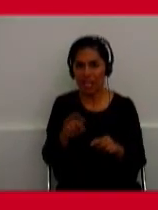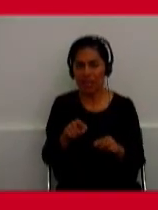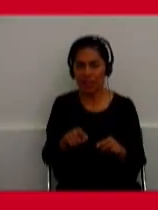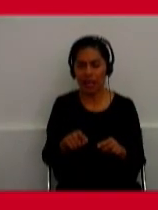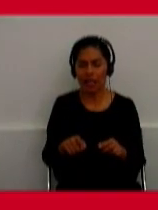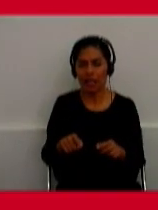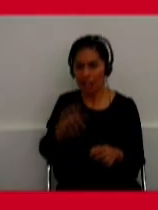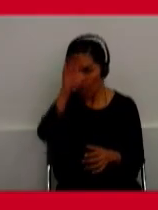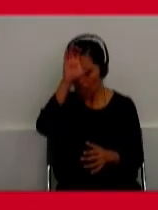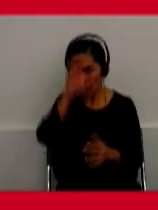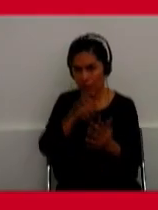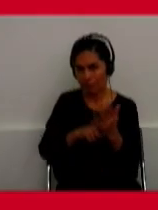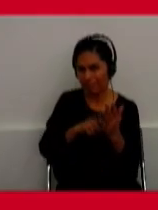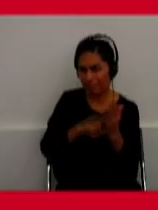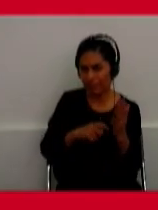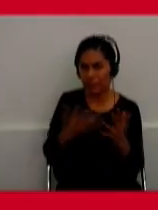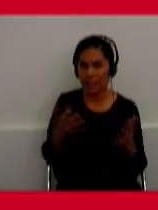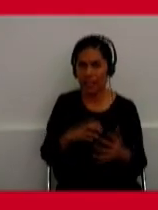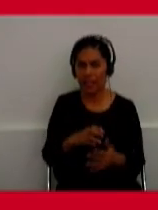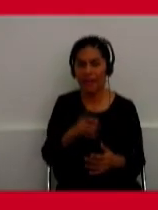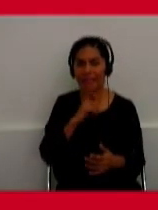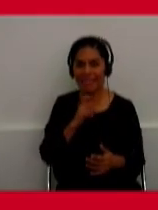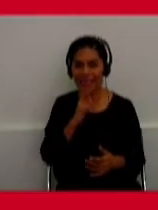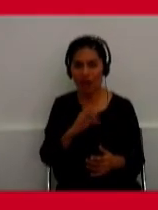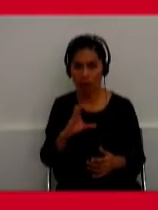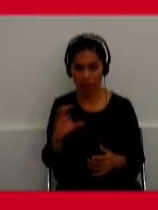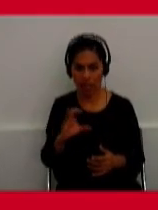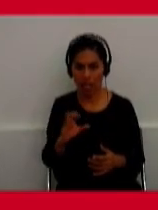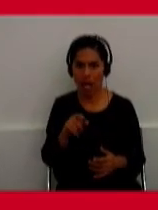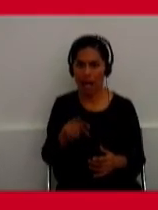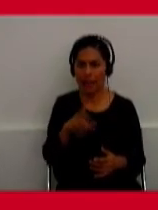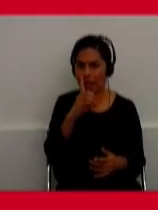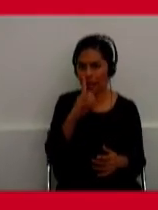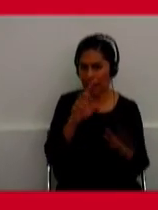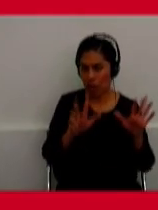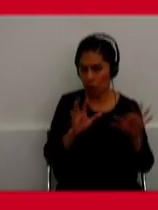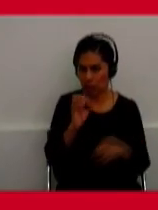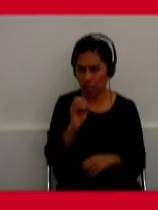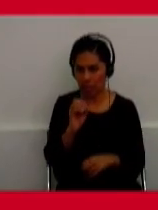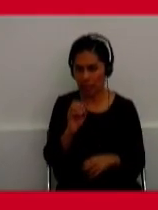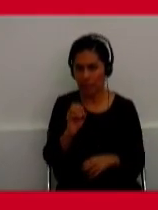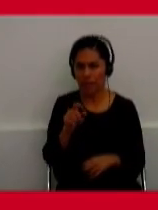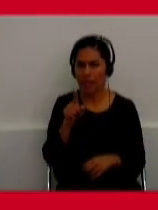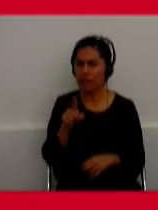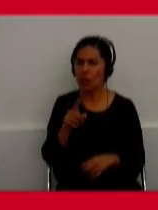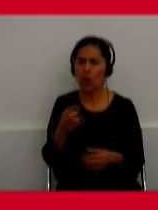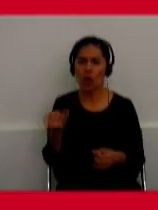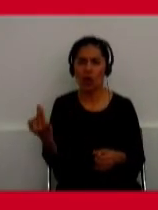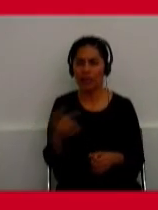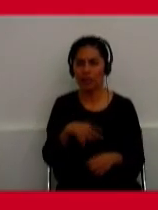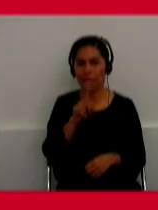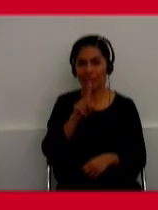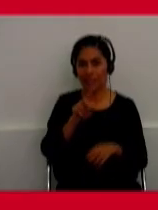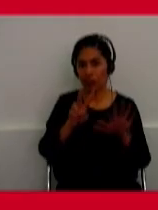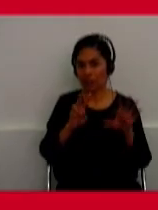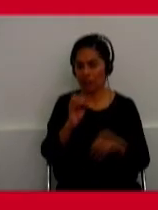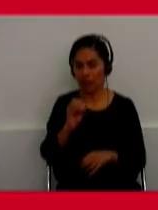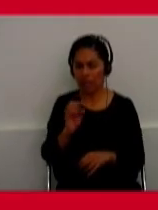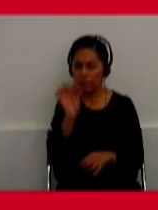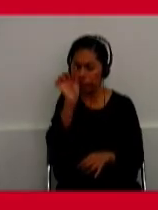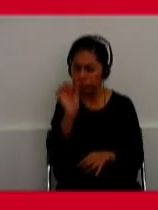de cobre. Específicamente ustedes pueden ver los parámetros del D80, 170 micrones en un caso y el otro